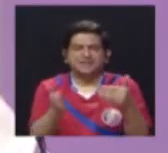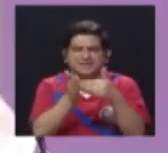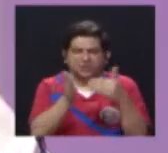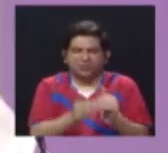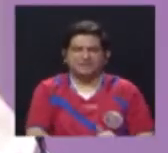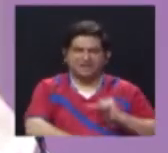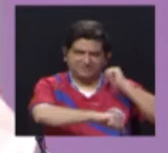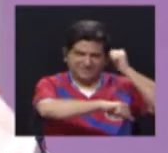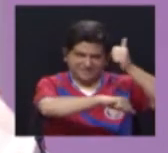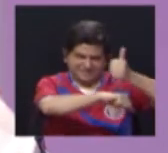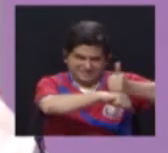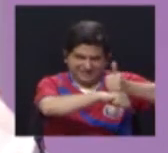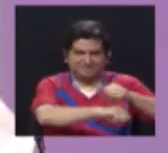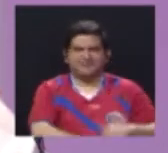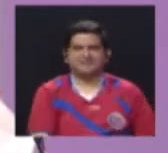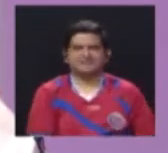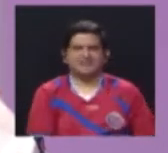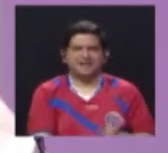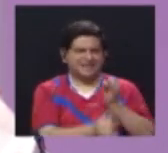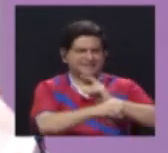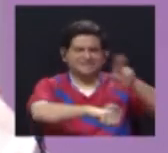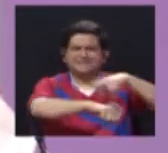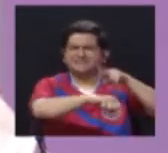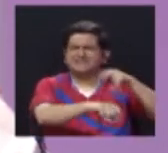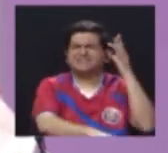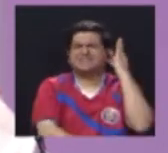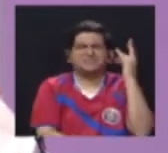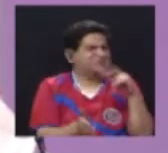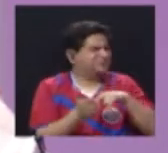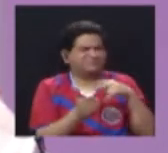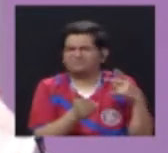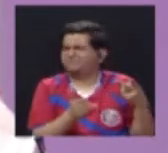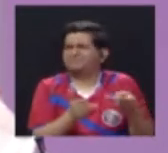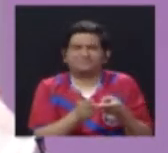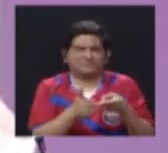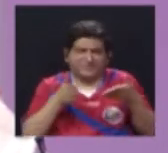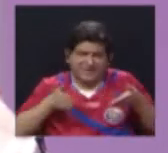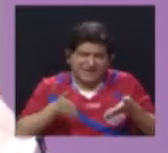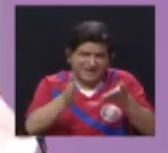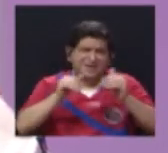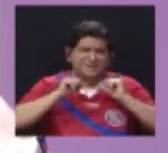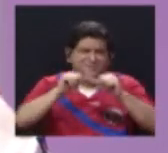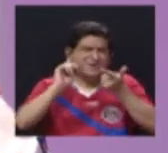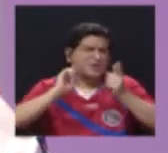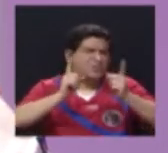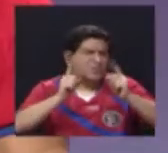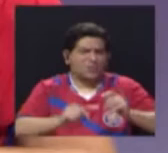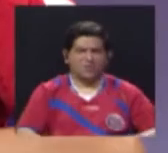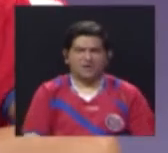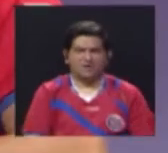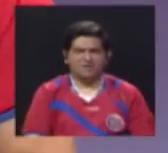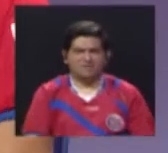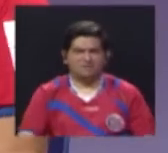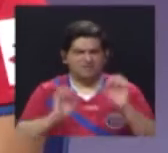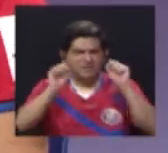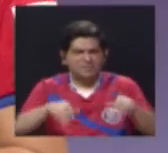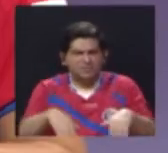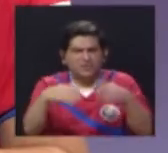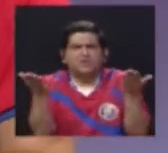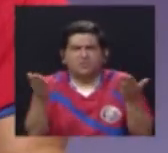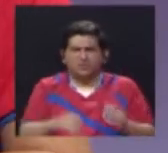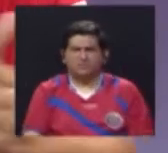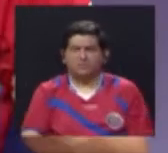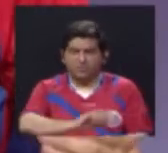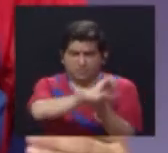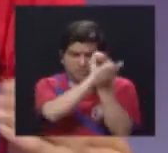reposicionamiento del qué significa que el rumbo va a tomar y como como se puede es decir hay un